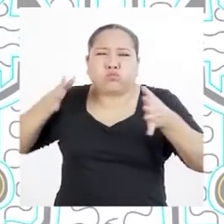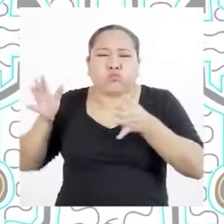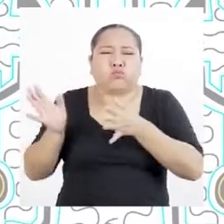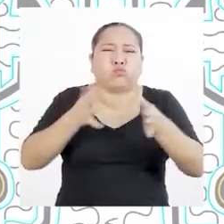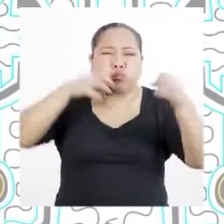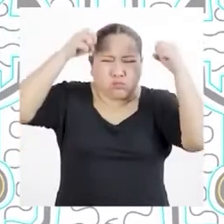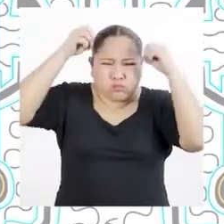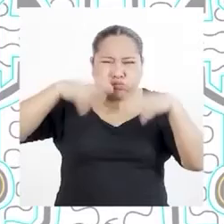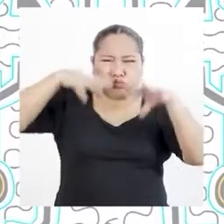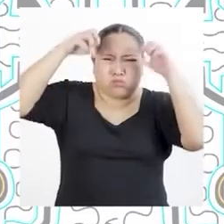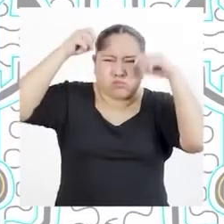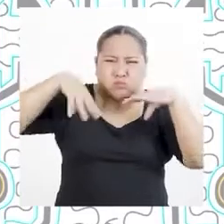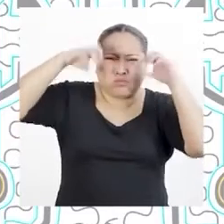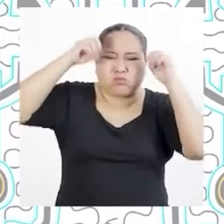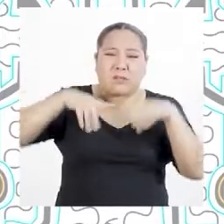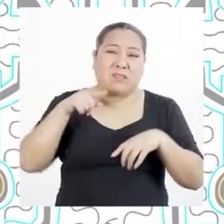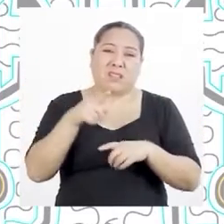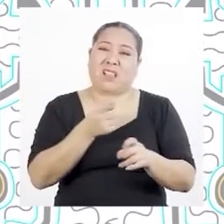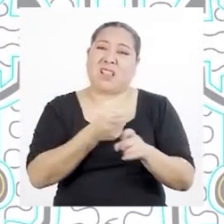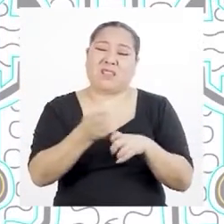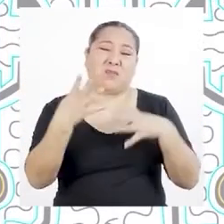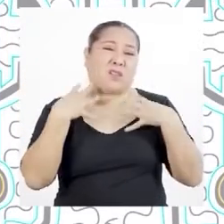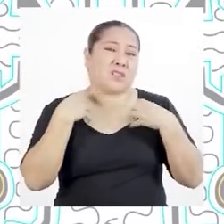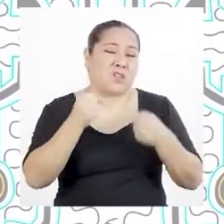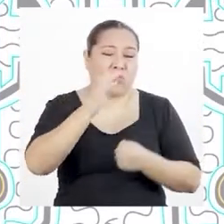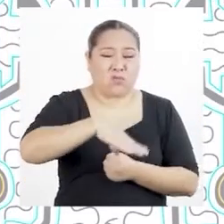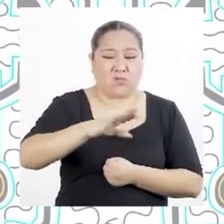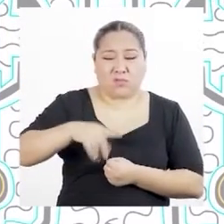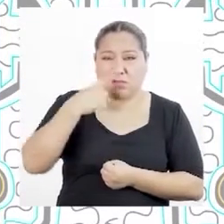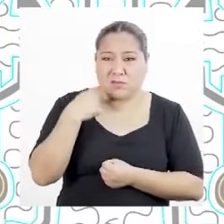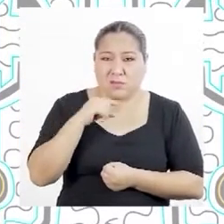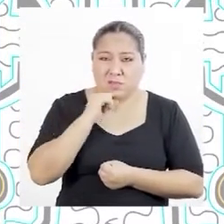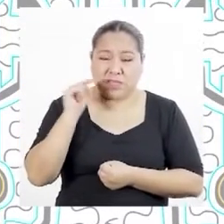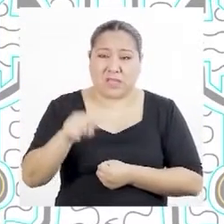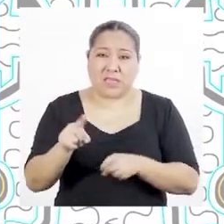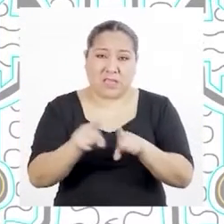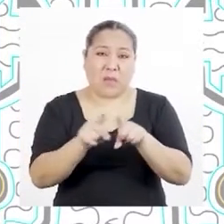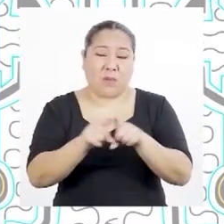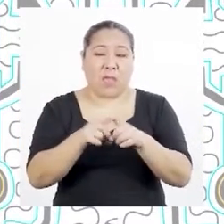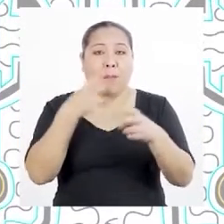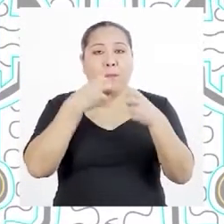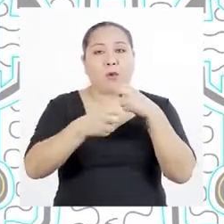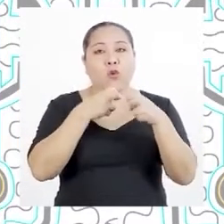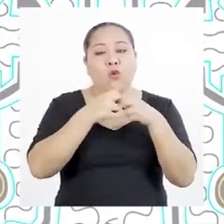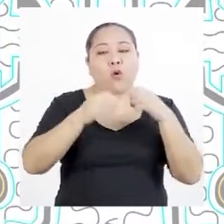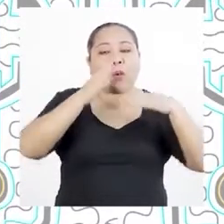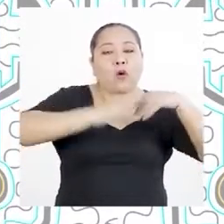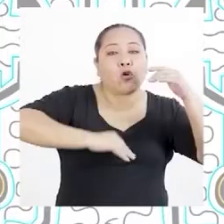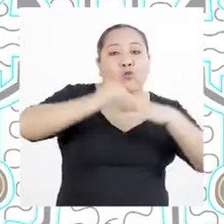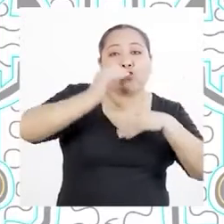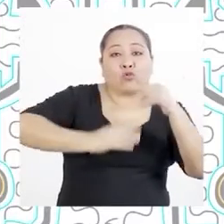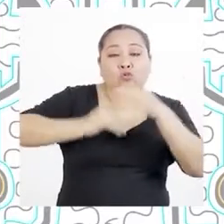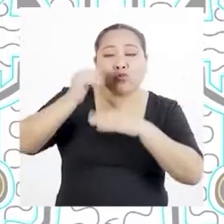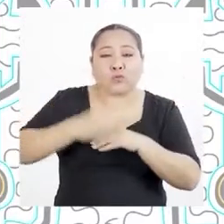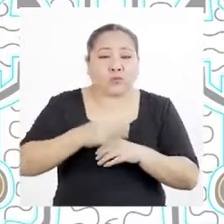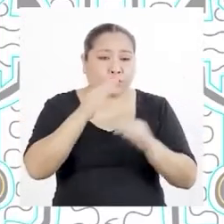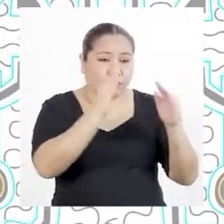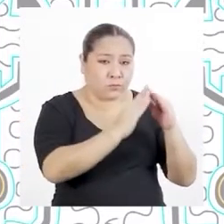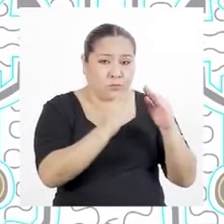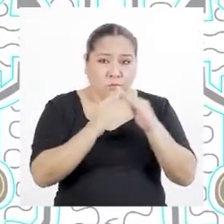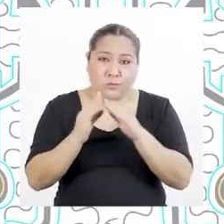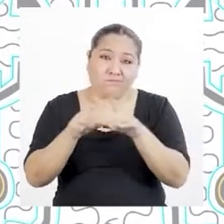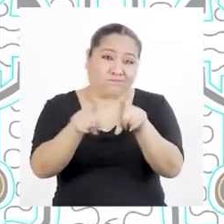lluvias intensas afectan la salud de las niñas y los niños, además de problemas de la infraestructura de casas